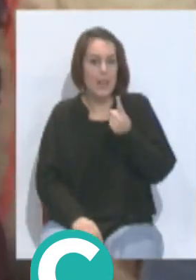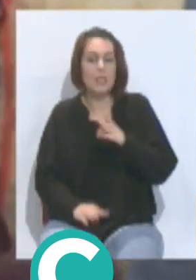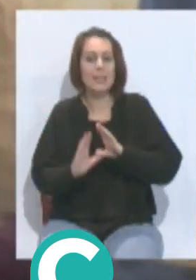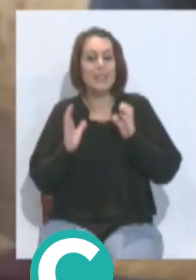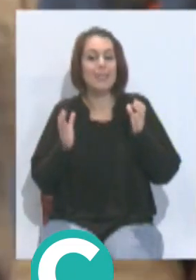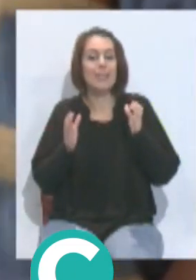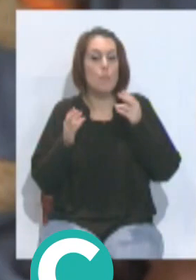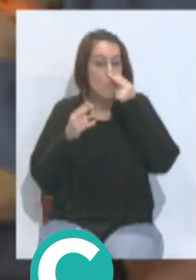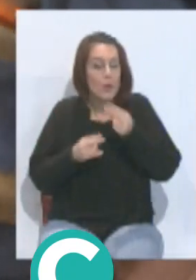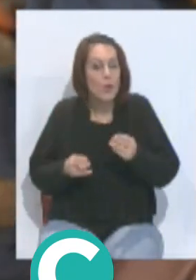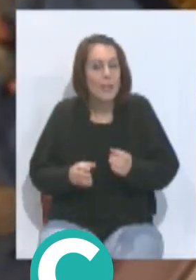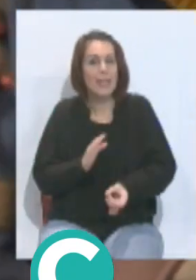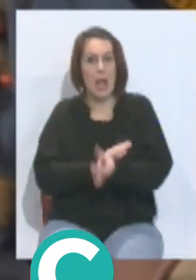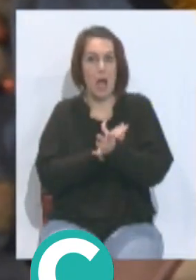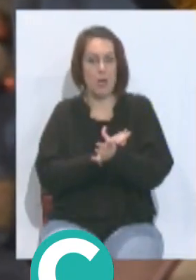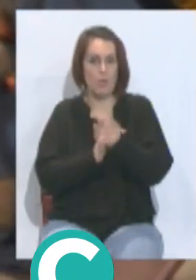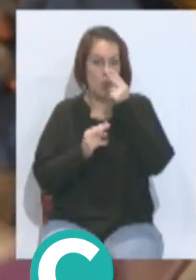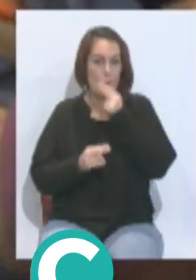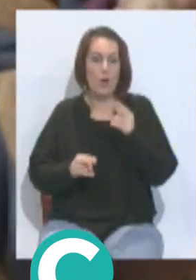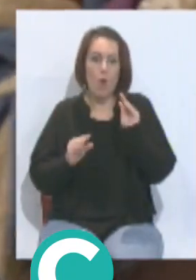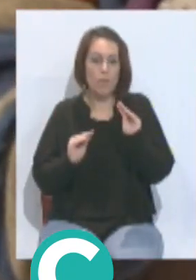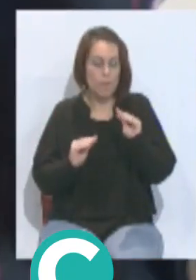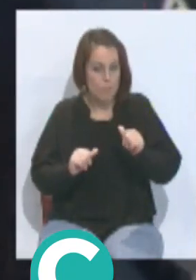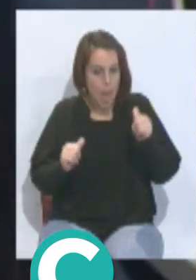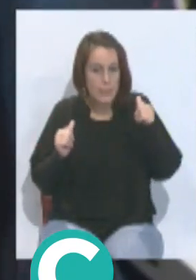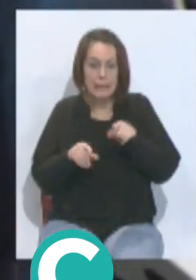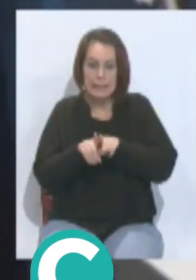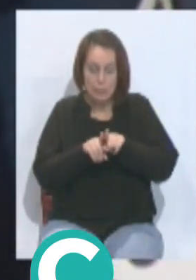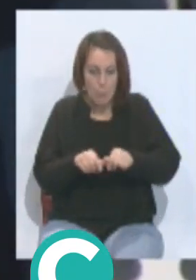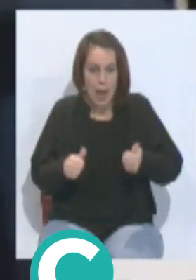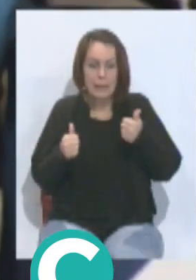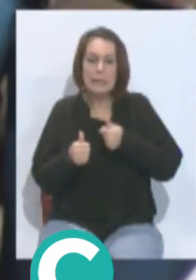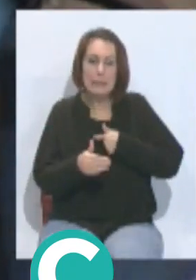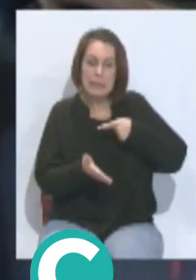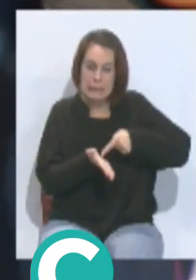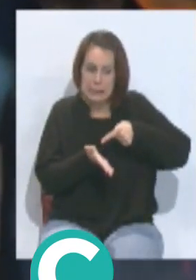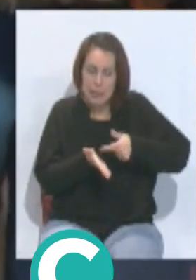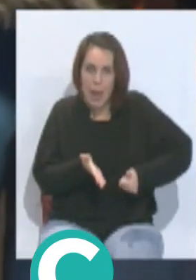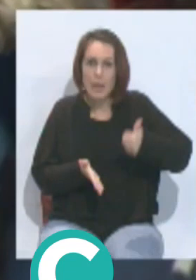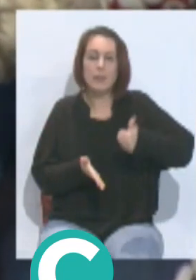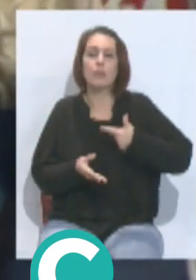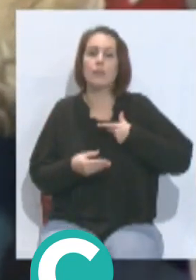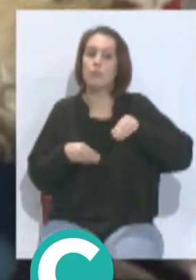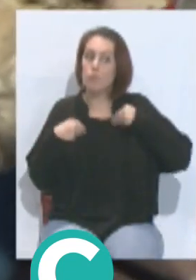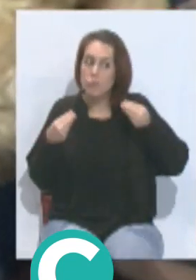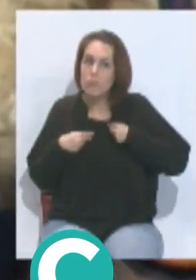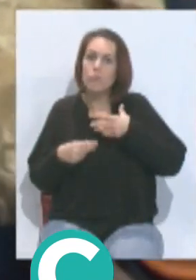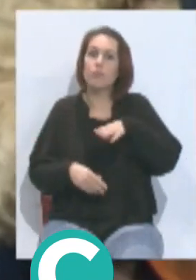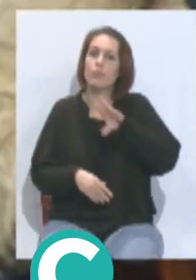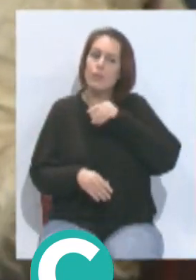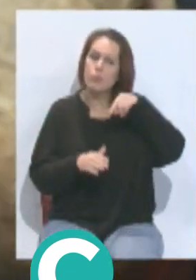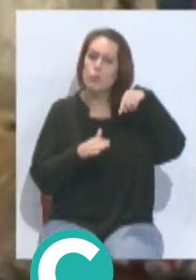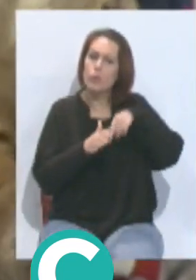crear público, que va, uh-huh, a crear un público mucho más formado, mucho más crítico, mucho más exigente, que va a disfrutar y a entender con mucha